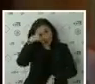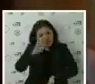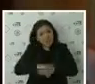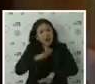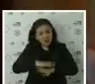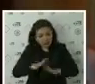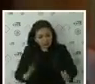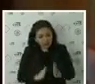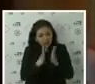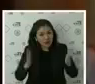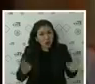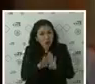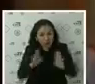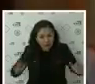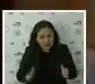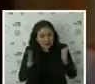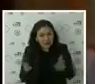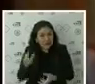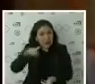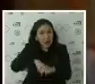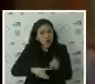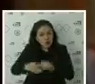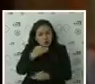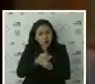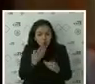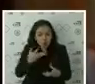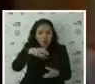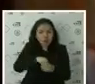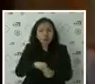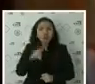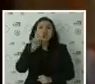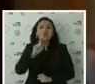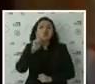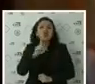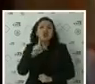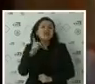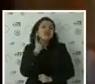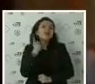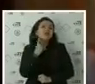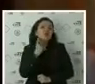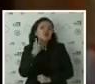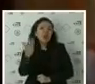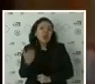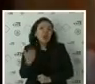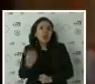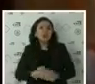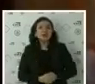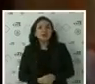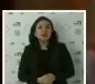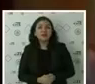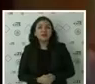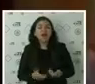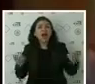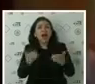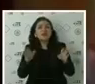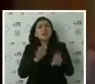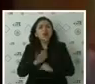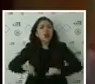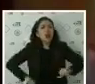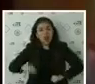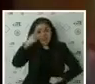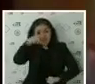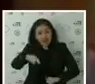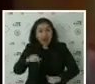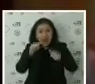impulsar este ámbito en el cual estamos inmersos, ¿no? Y la diputada decía, qué bueno que han implementado acciones para poder dar la